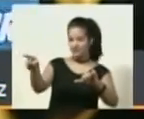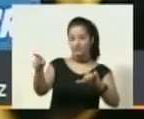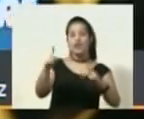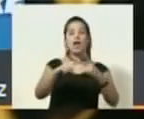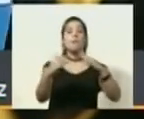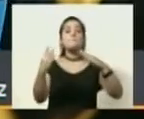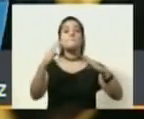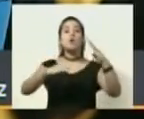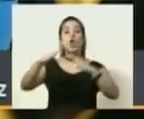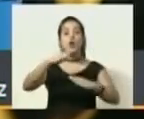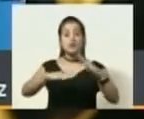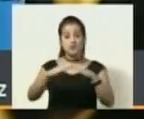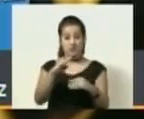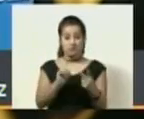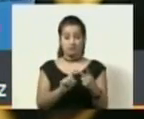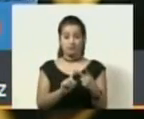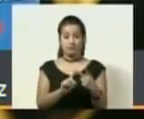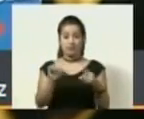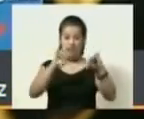biología,